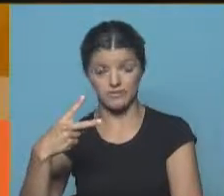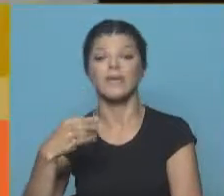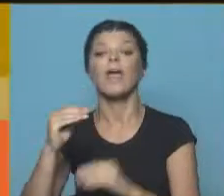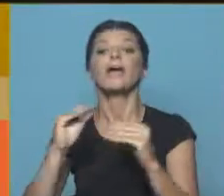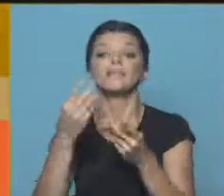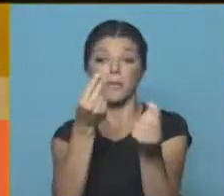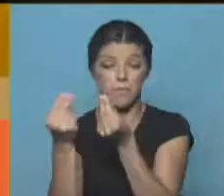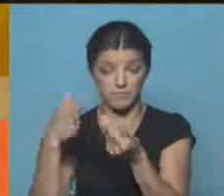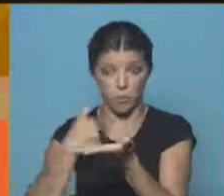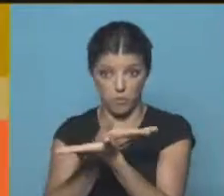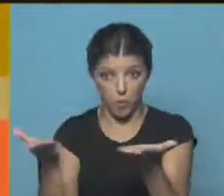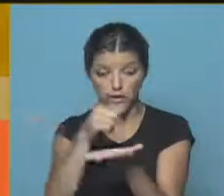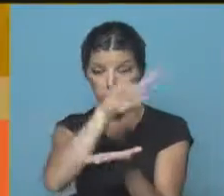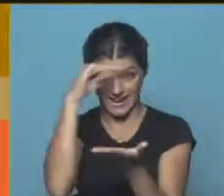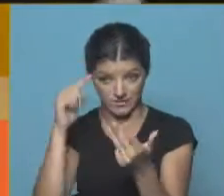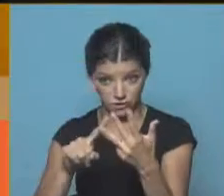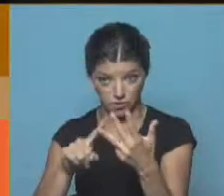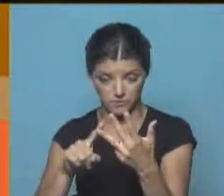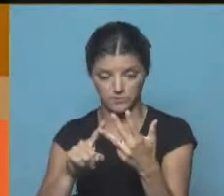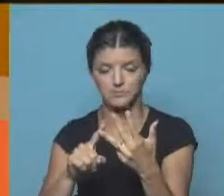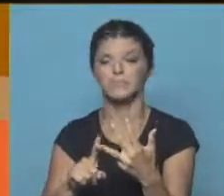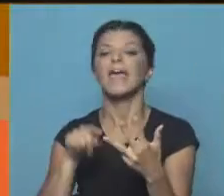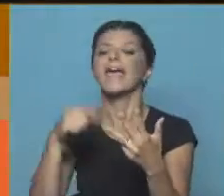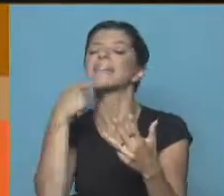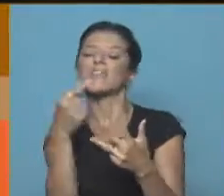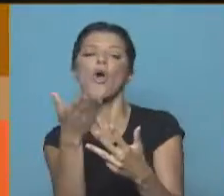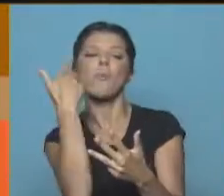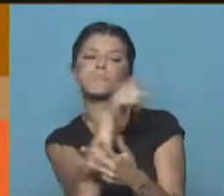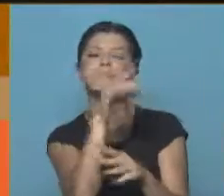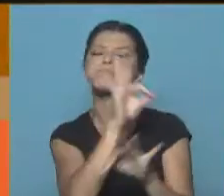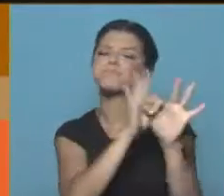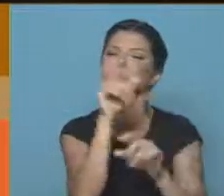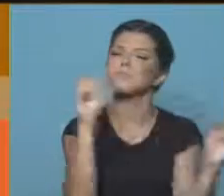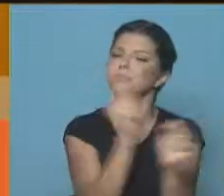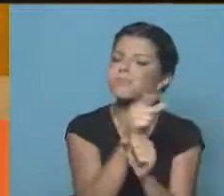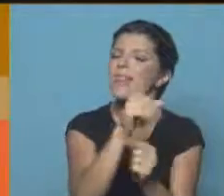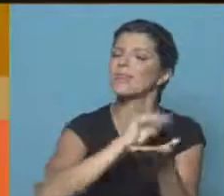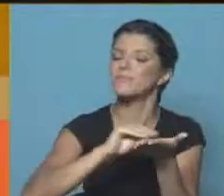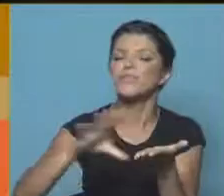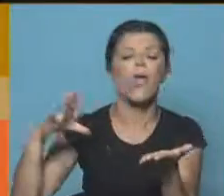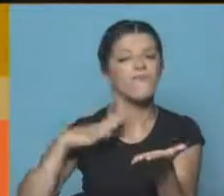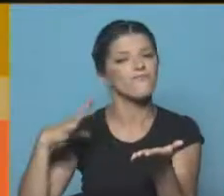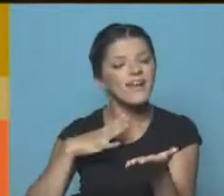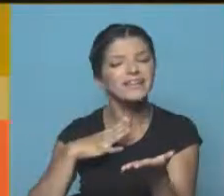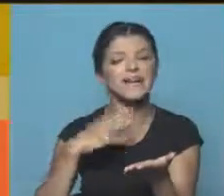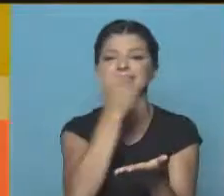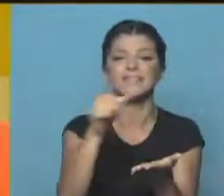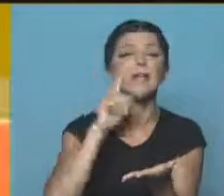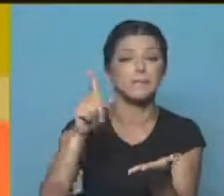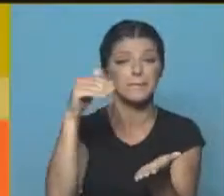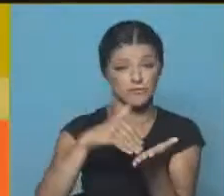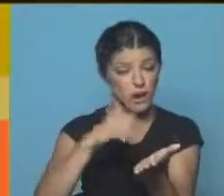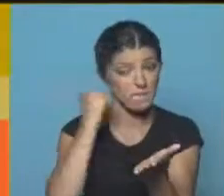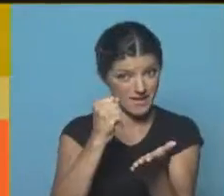Nación, que ya adelantó a algunos senadores que el proyecto que aprobó Diputados tiene una falta de más de 60.000 millones de